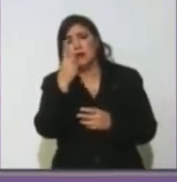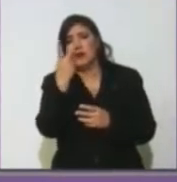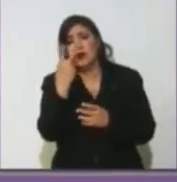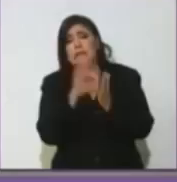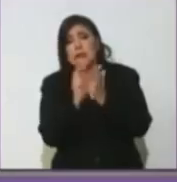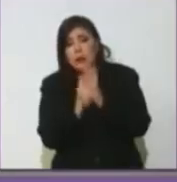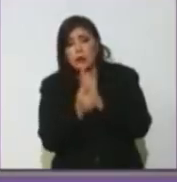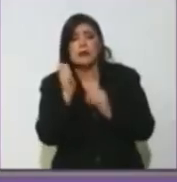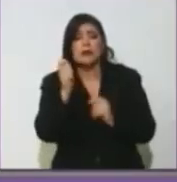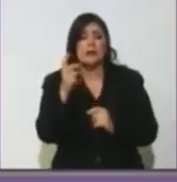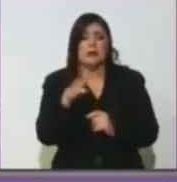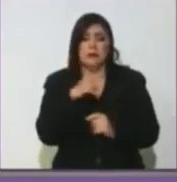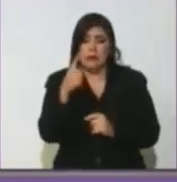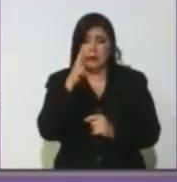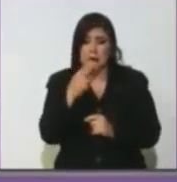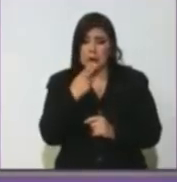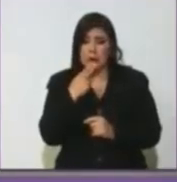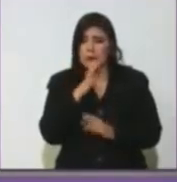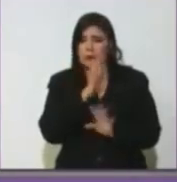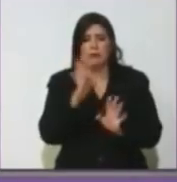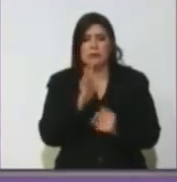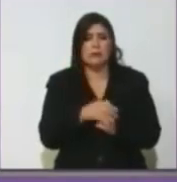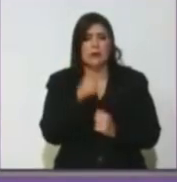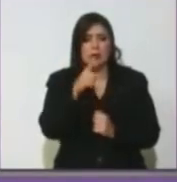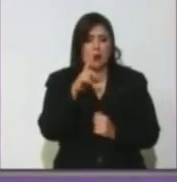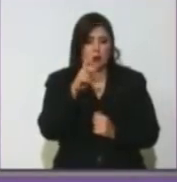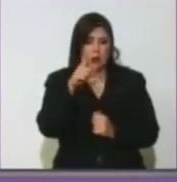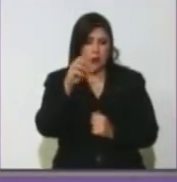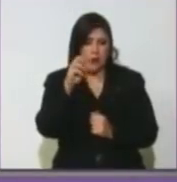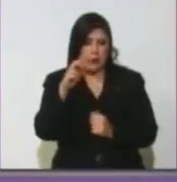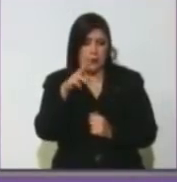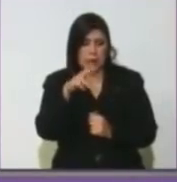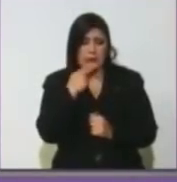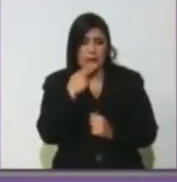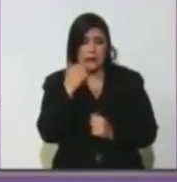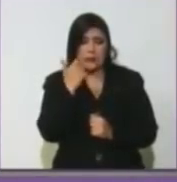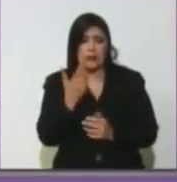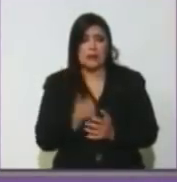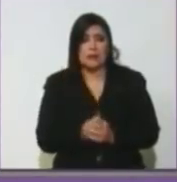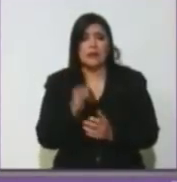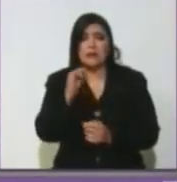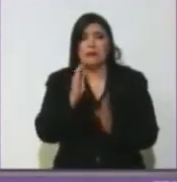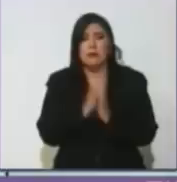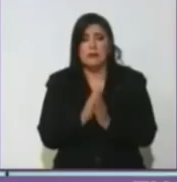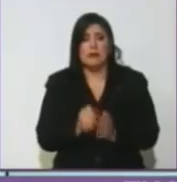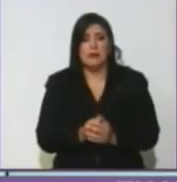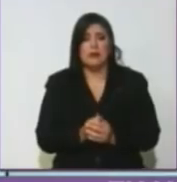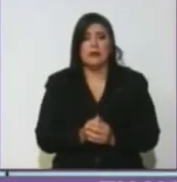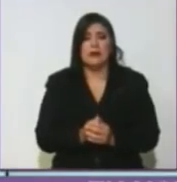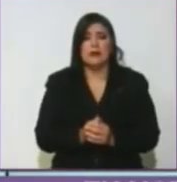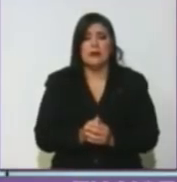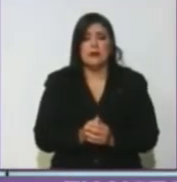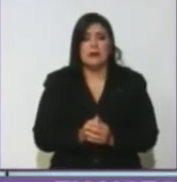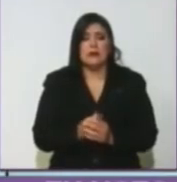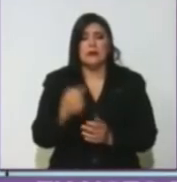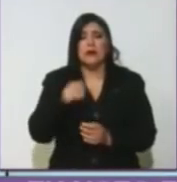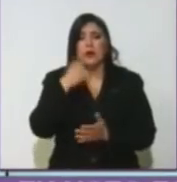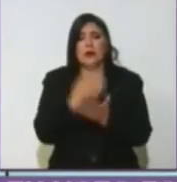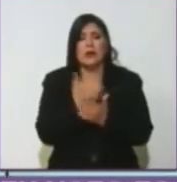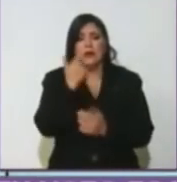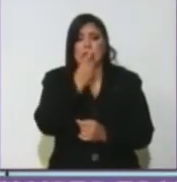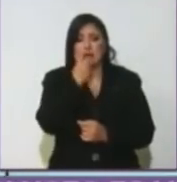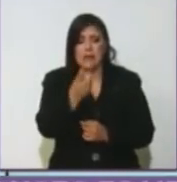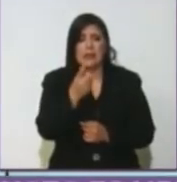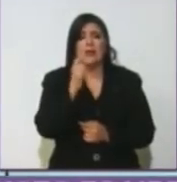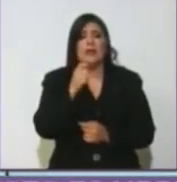entonces dos segundos los quieres utilizar no esté lorena tienes con segundos los quieres utilizar yo lo único que te